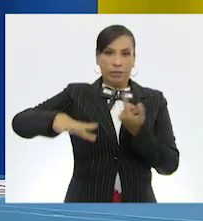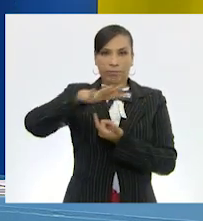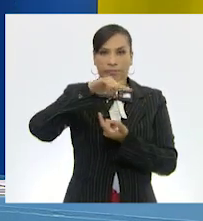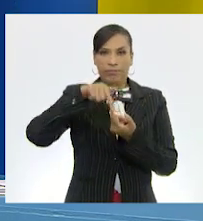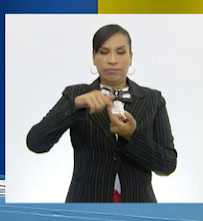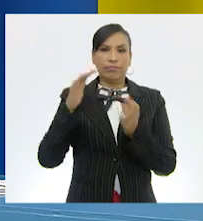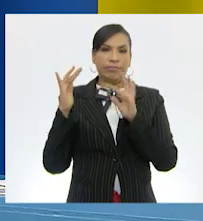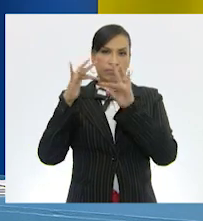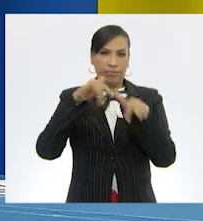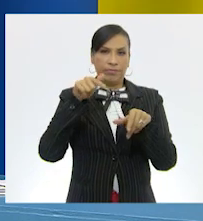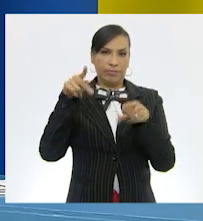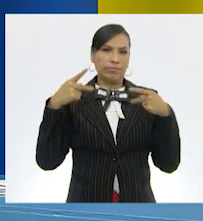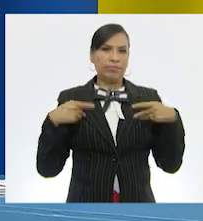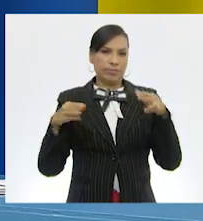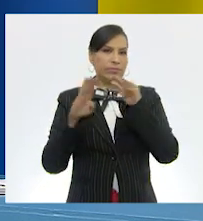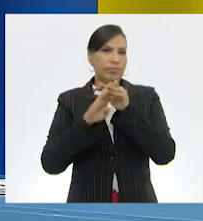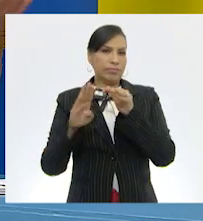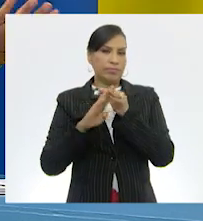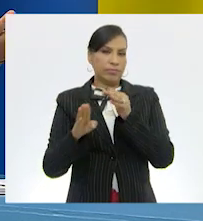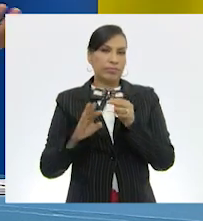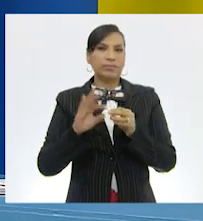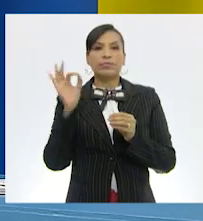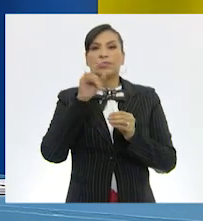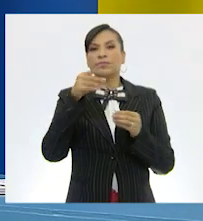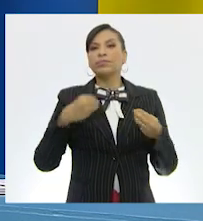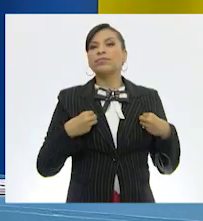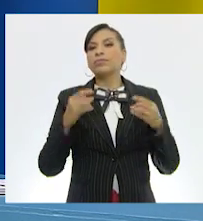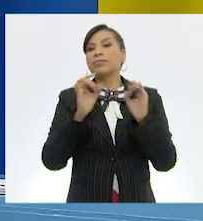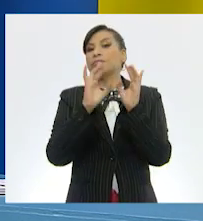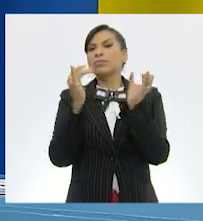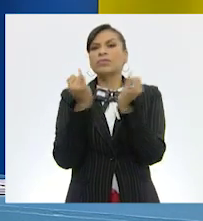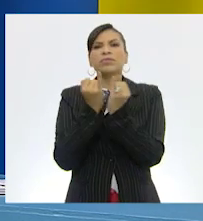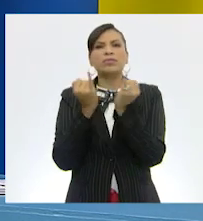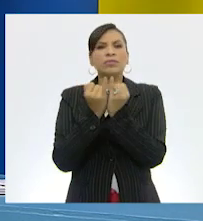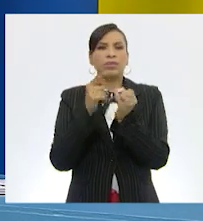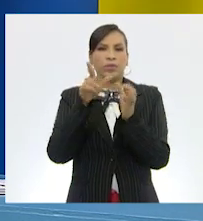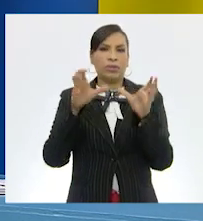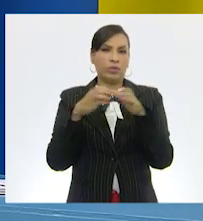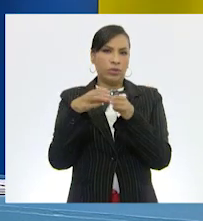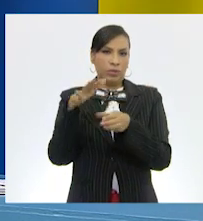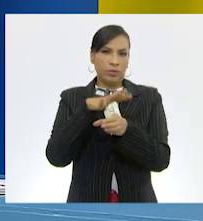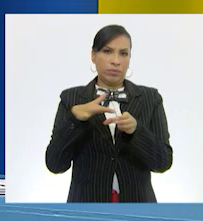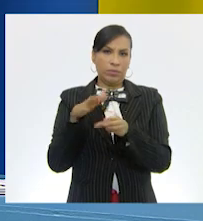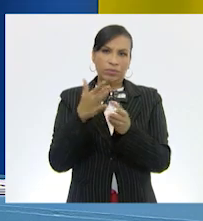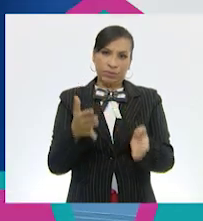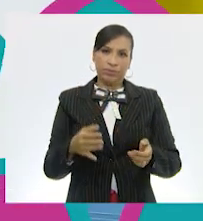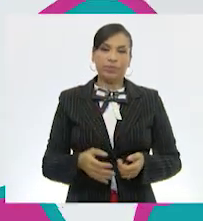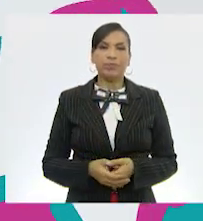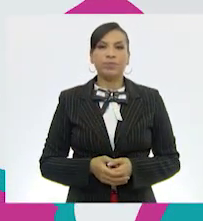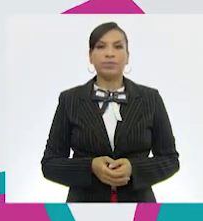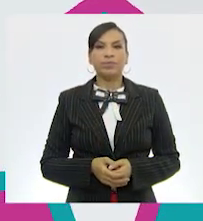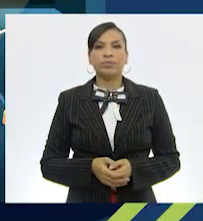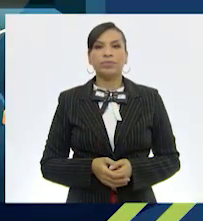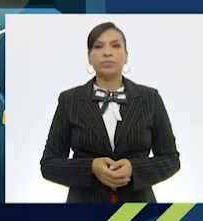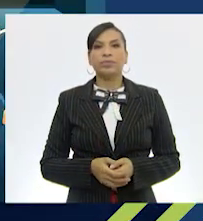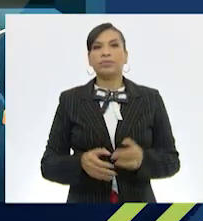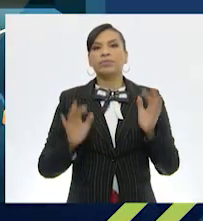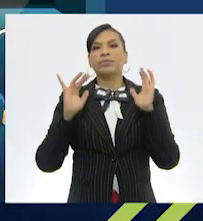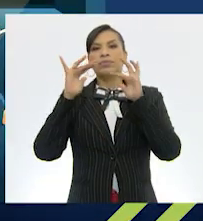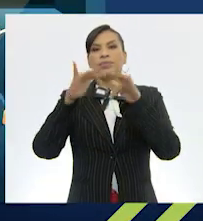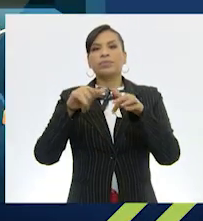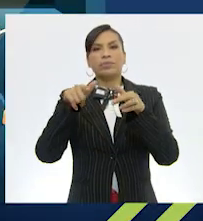recibiría a este tipo de migrantes. Quizá vivas en una situación similar en tu comunidad. Las